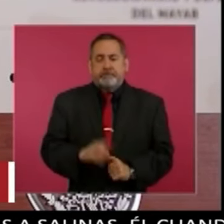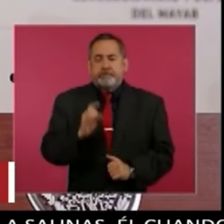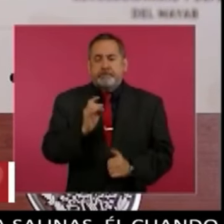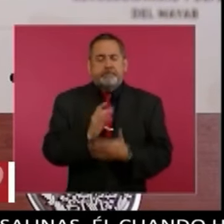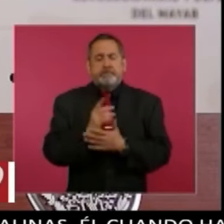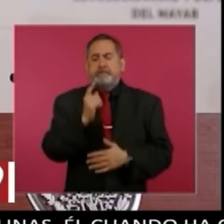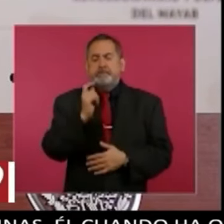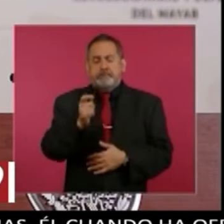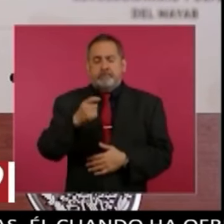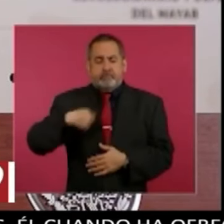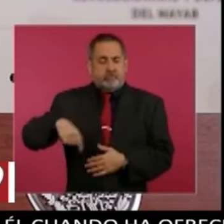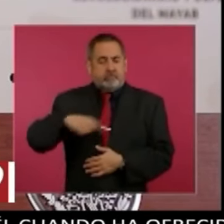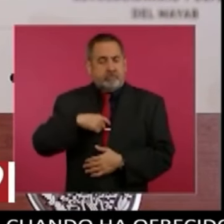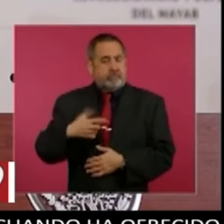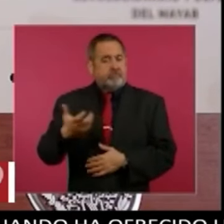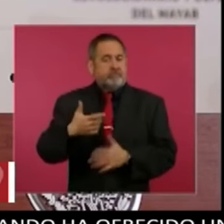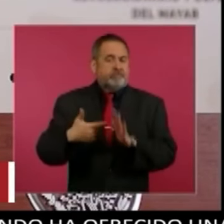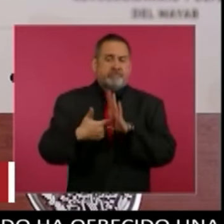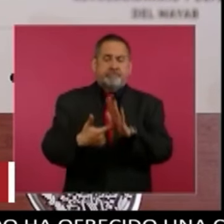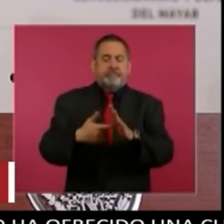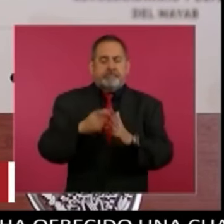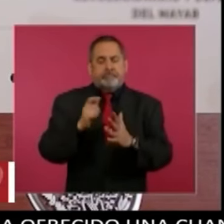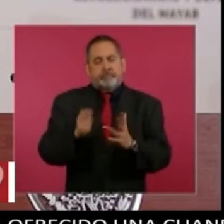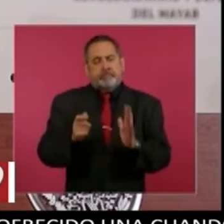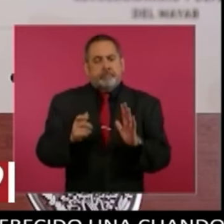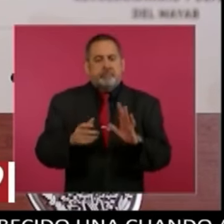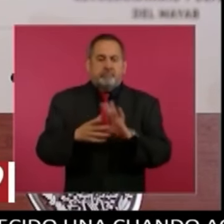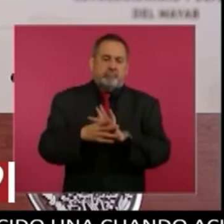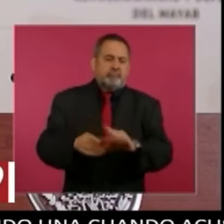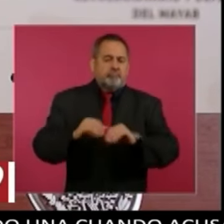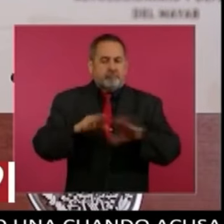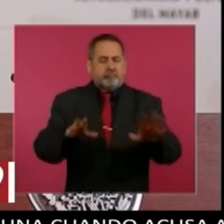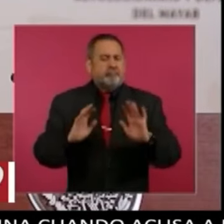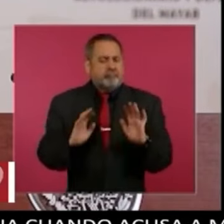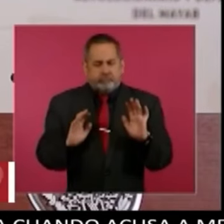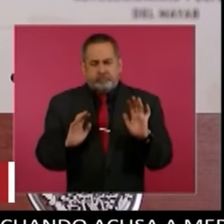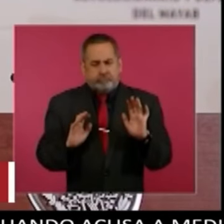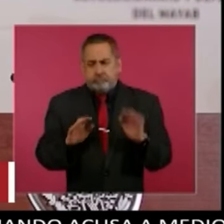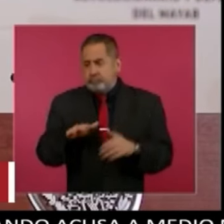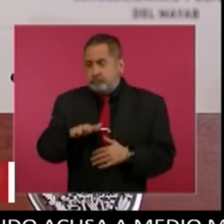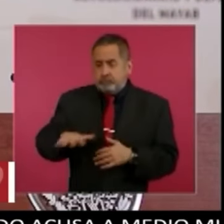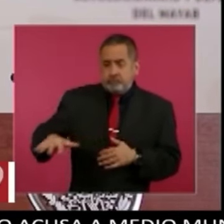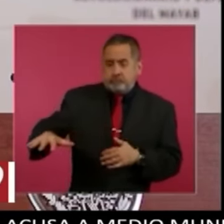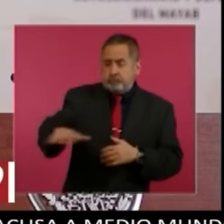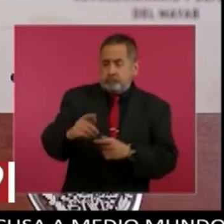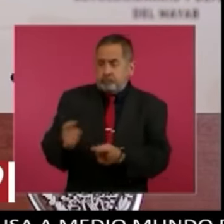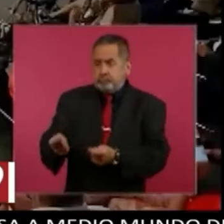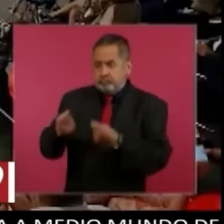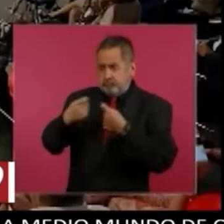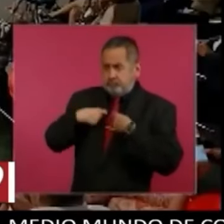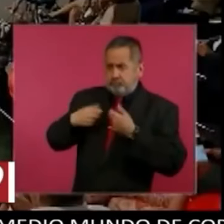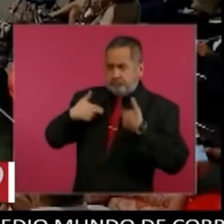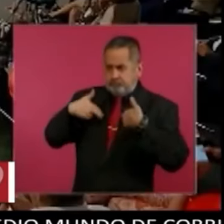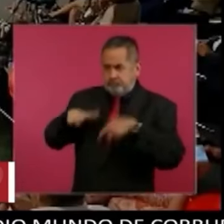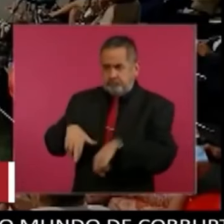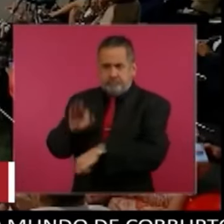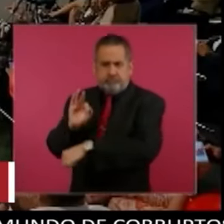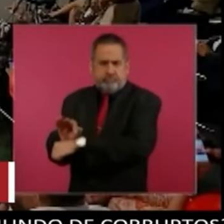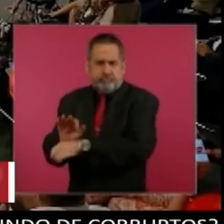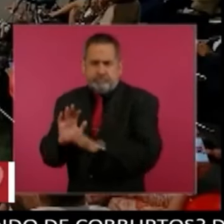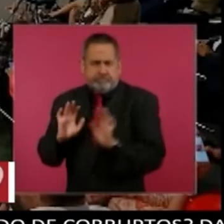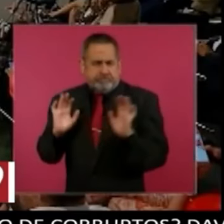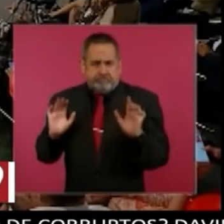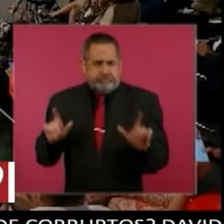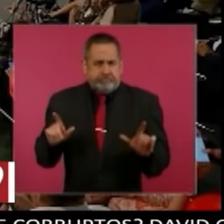términos de la Constitución y de las leyes electorales, sus intromisiones constantes en el